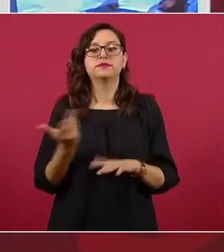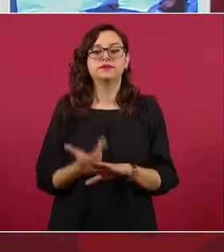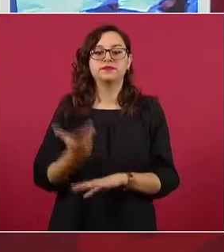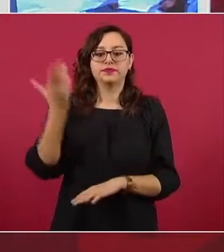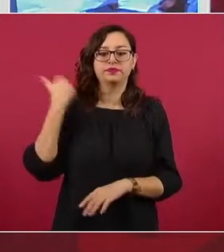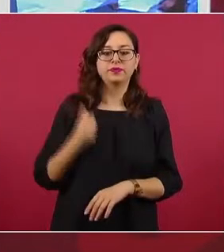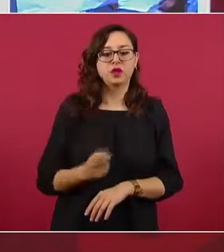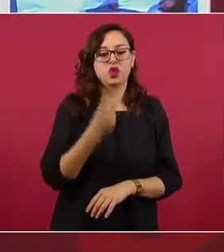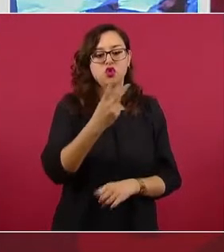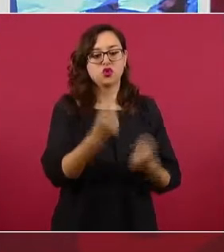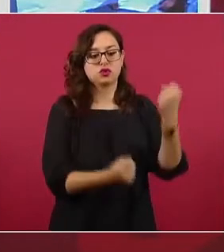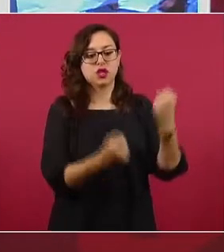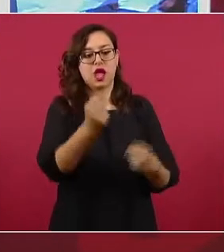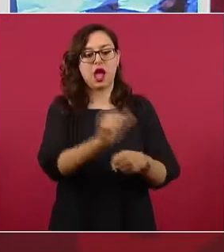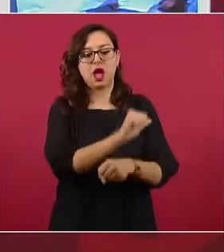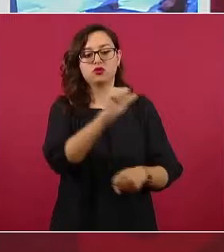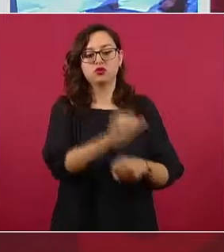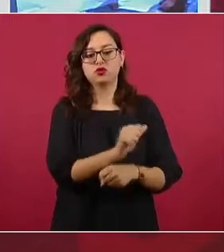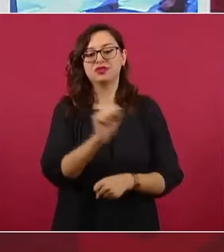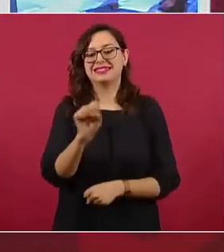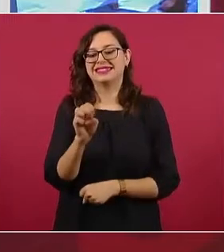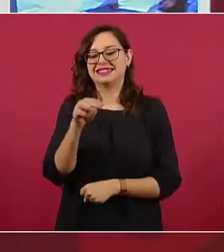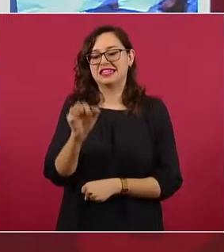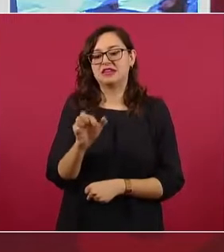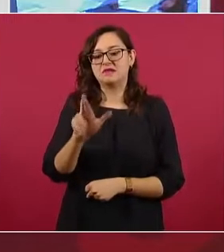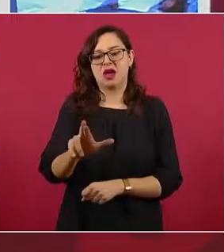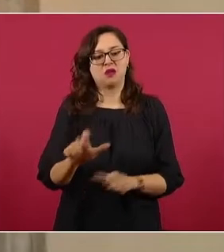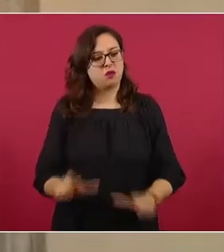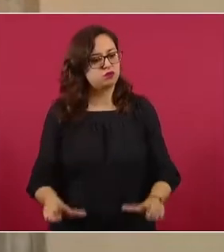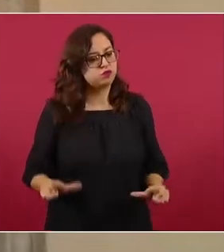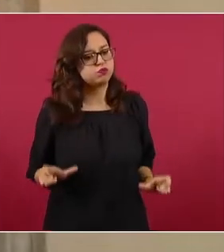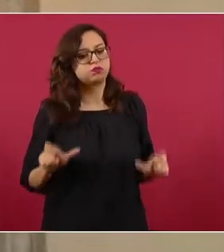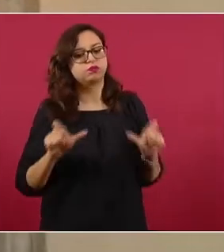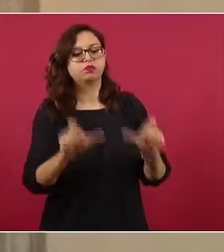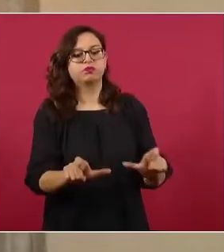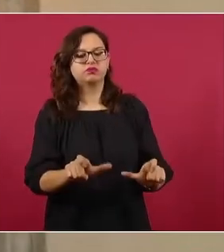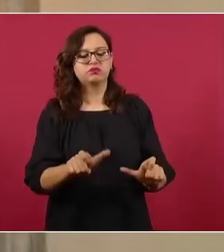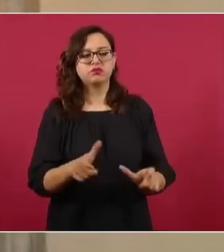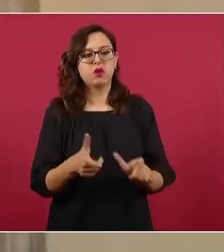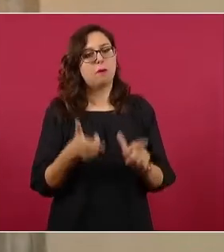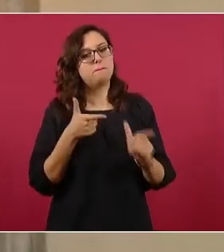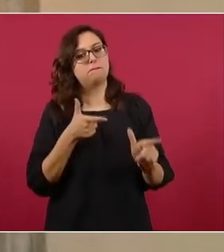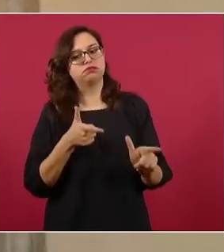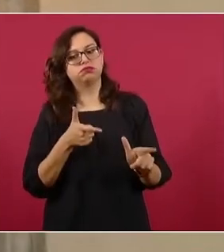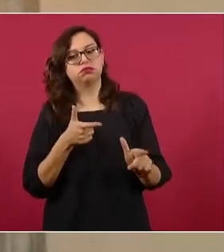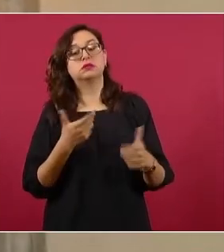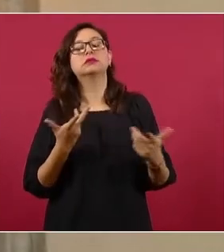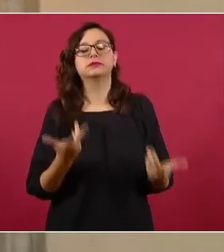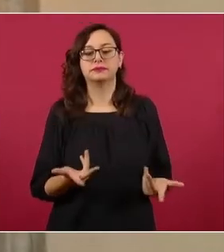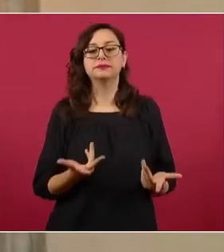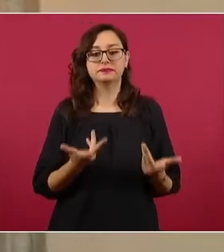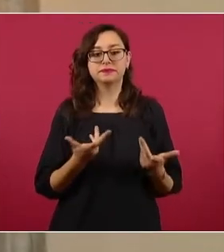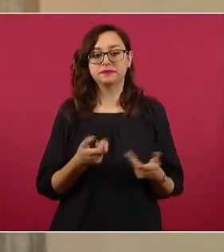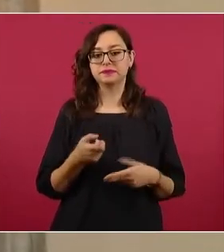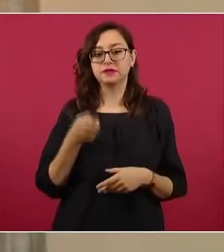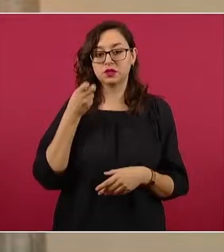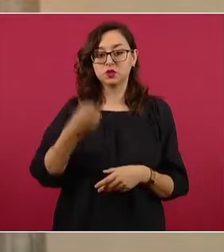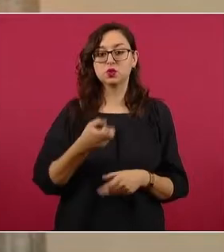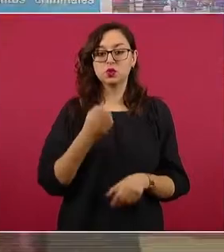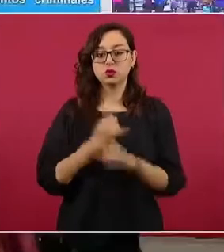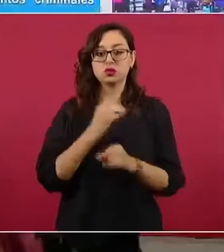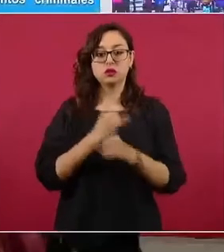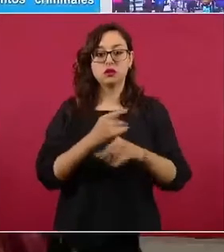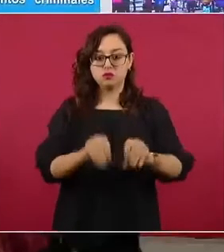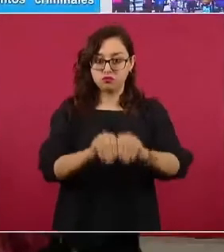Marina y esto fue difundido profusamente en redes sociales. Pues bien, ya fue detenido esta